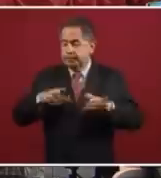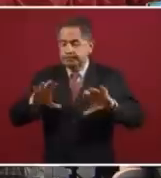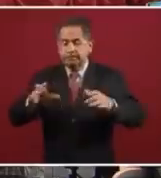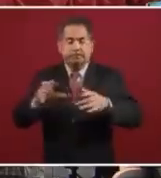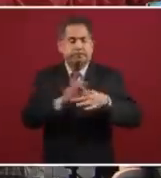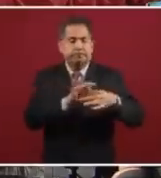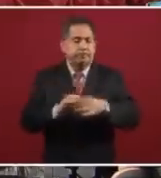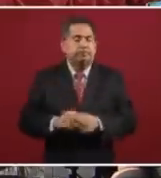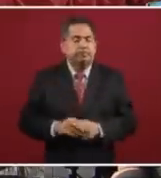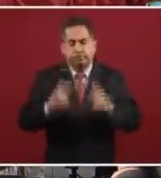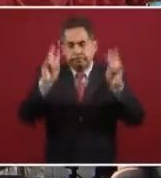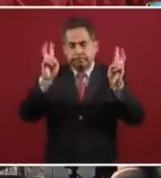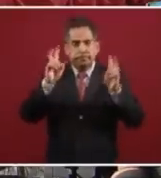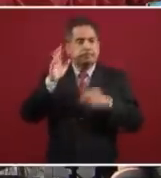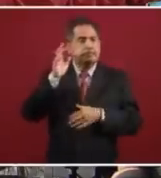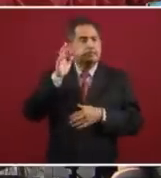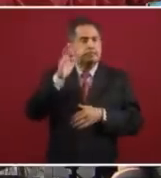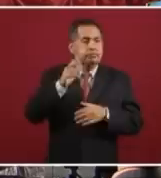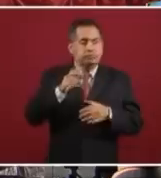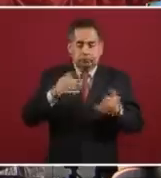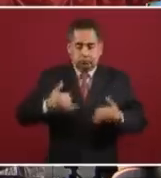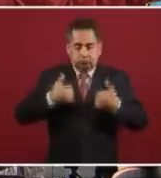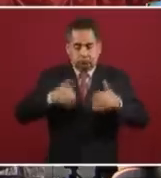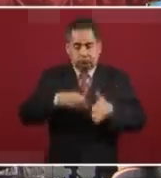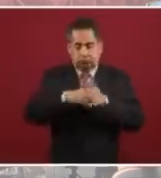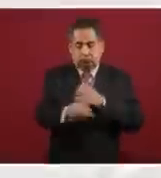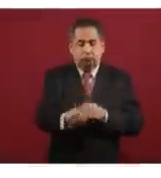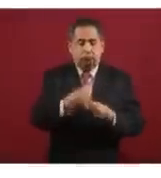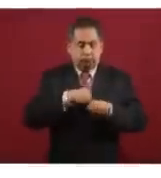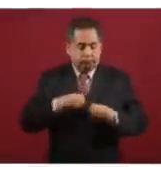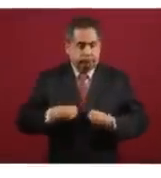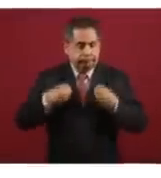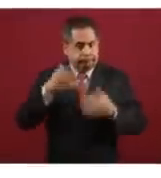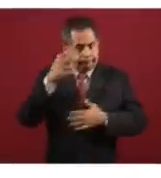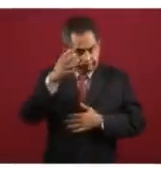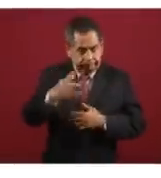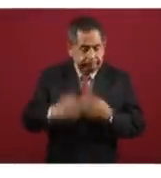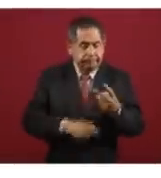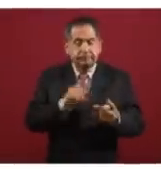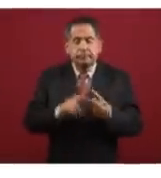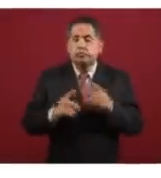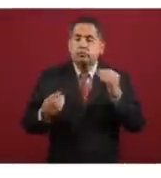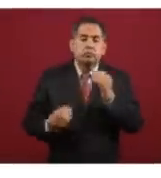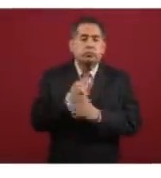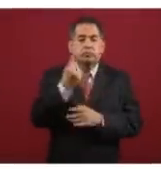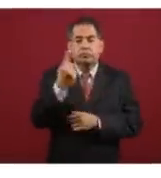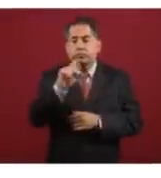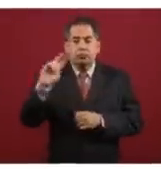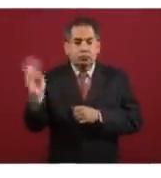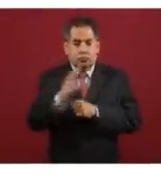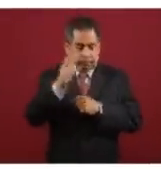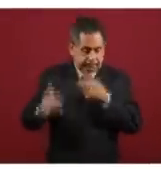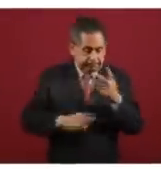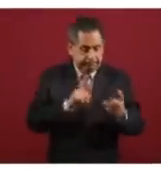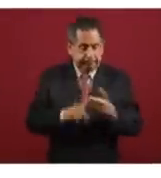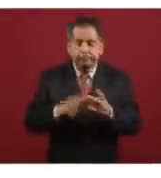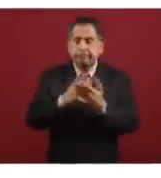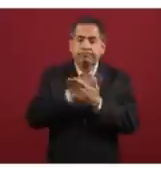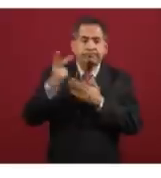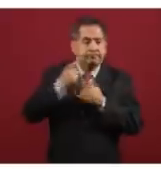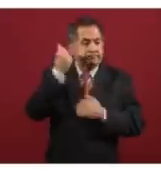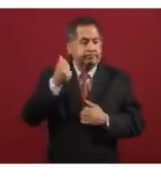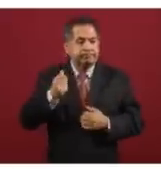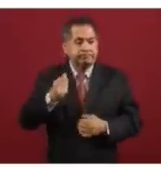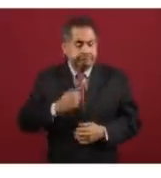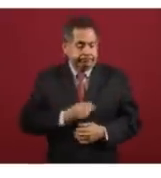Jóvenes construyendo el futuro, creación de 100 universidades públicas, Programa Nacional de Becas para el Bienestar,